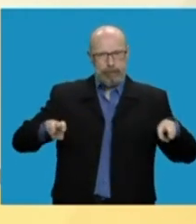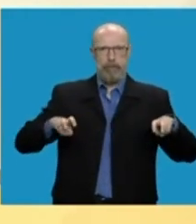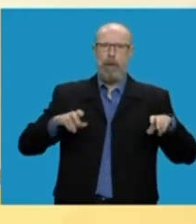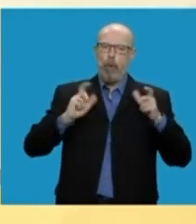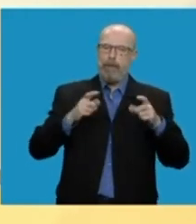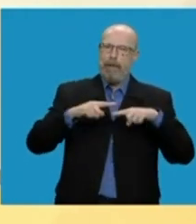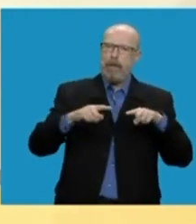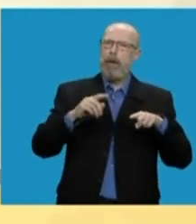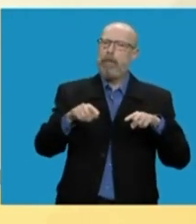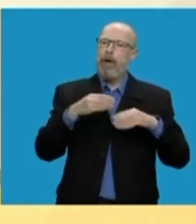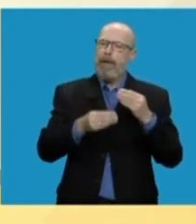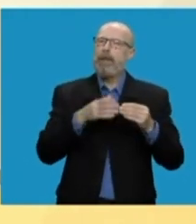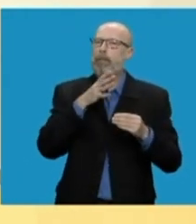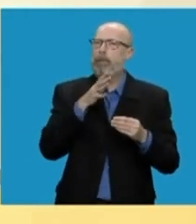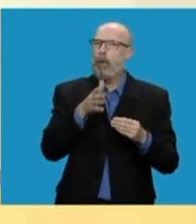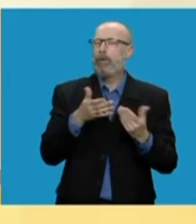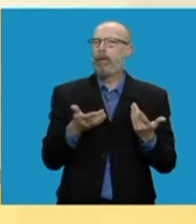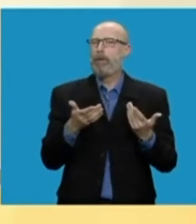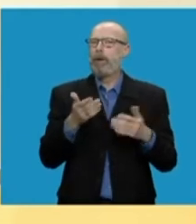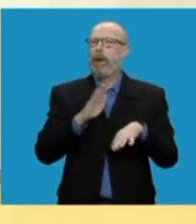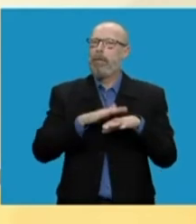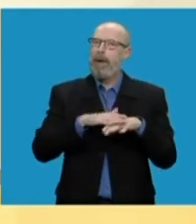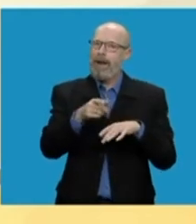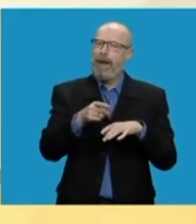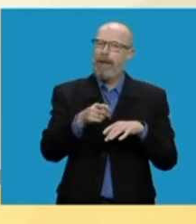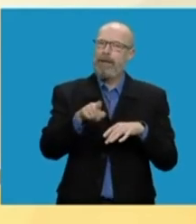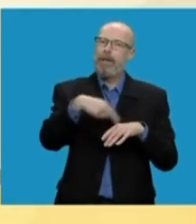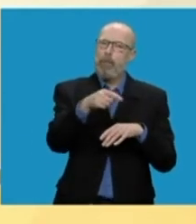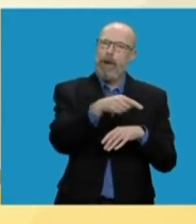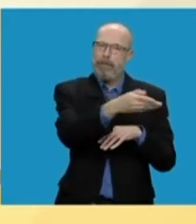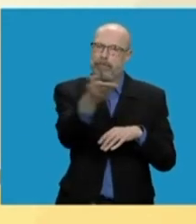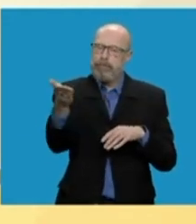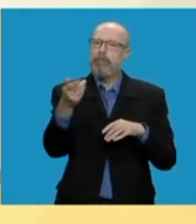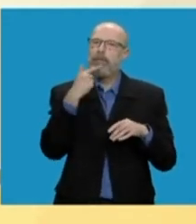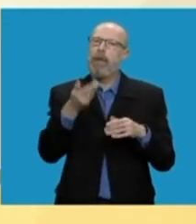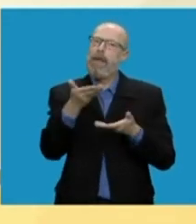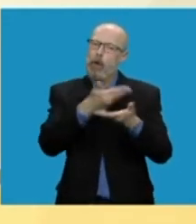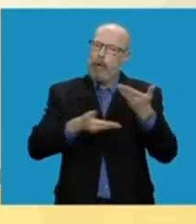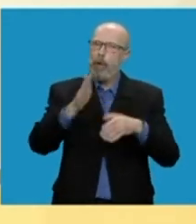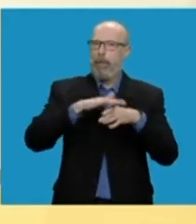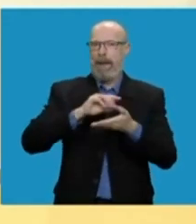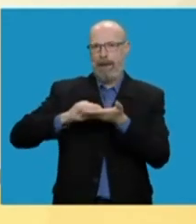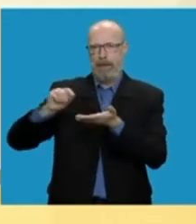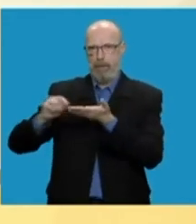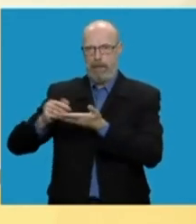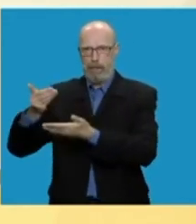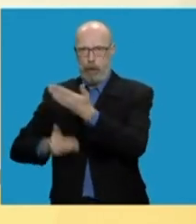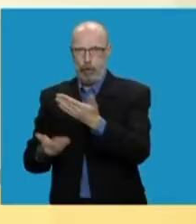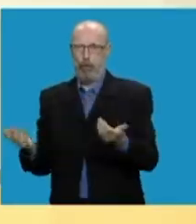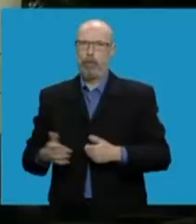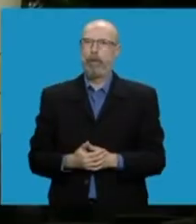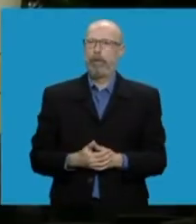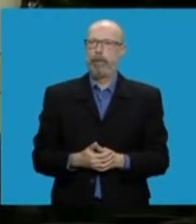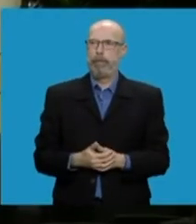hacía porque luego sacaba yo temas para escribirlos en el periódico. Temas que no